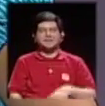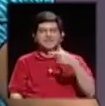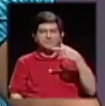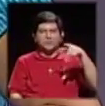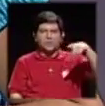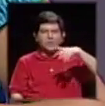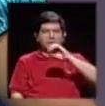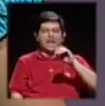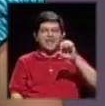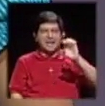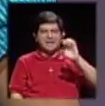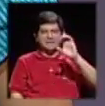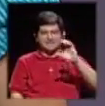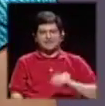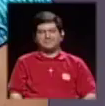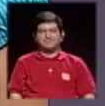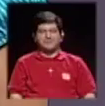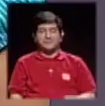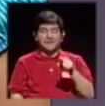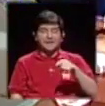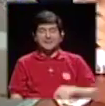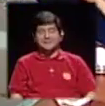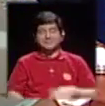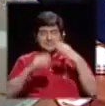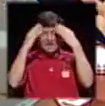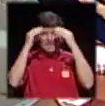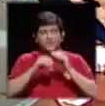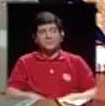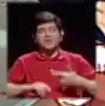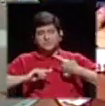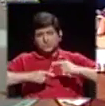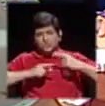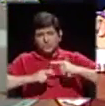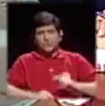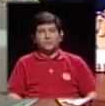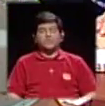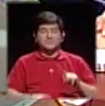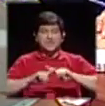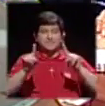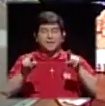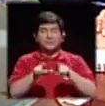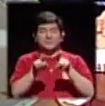Elizabeth por habernos dado esta información tan triste y dolorosa, pero tan importante a la vez para los nuevos